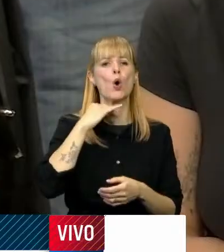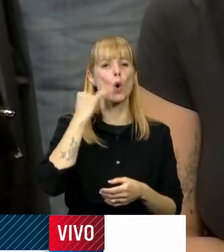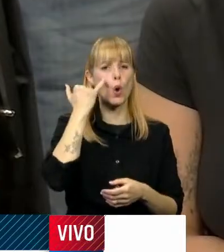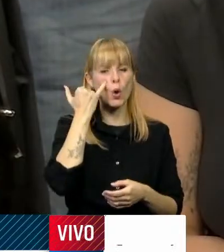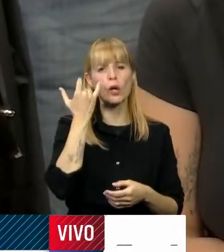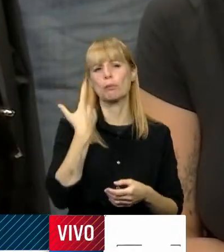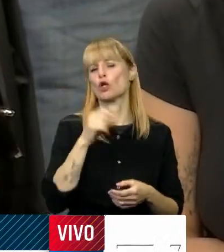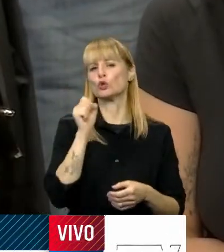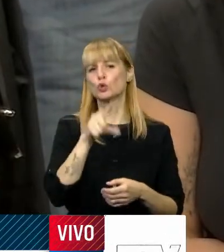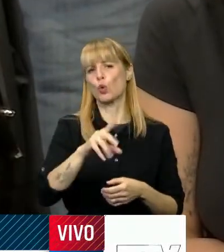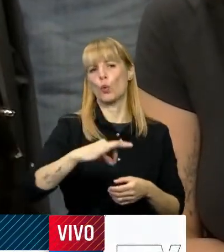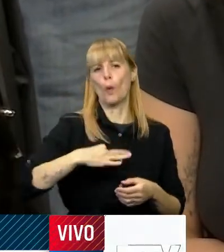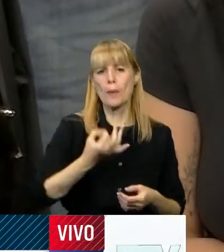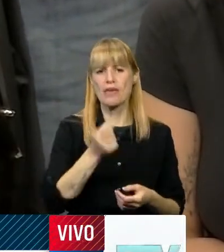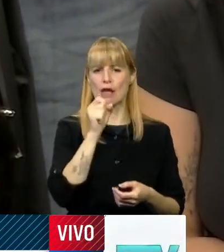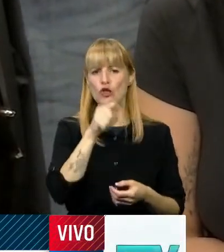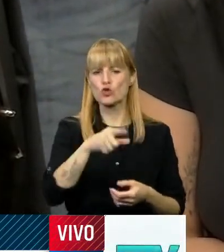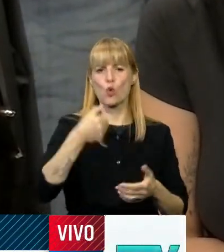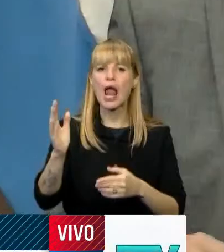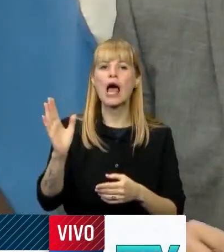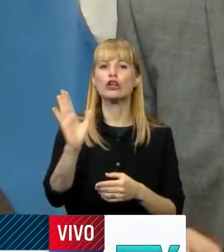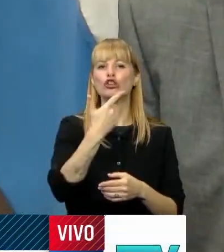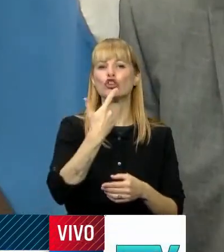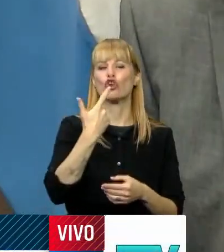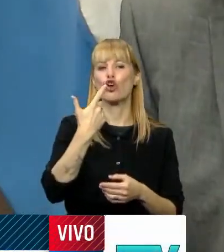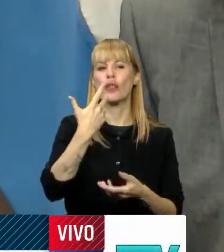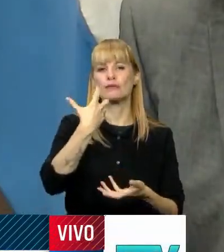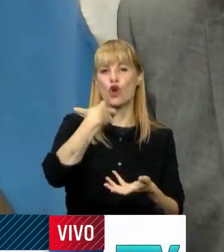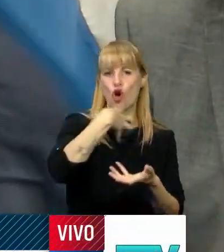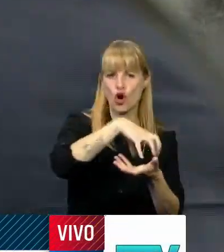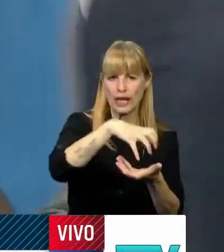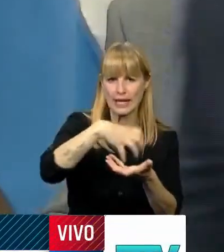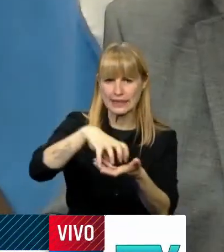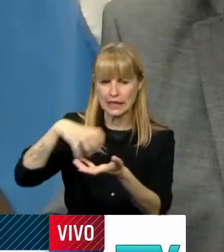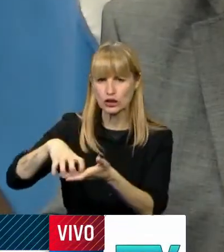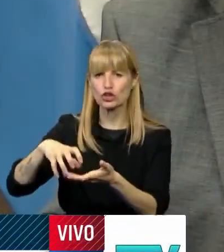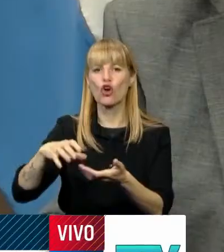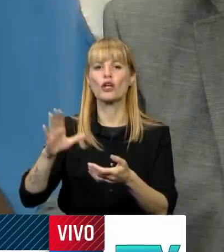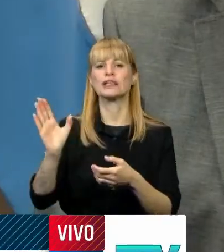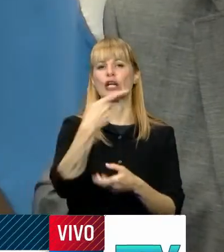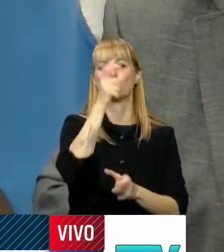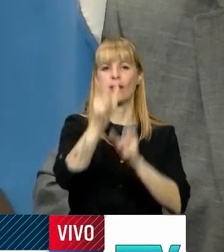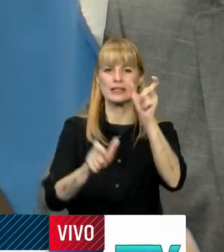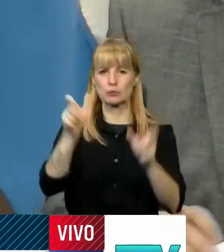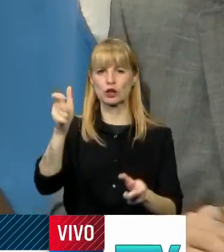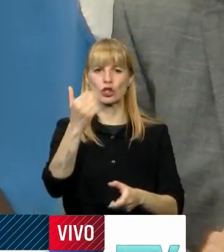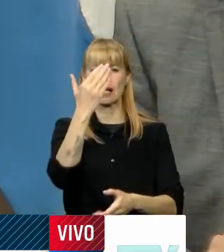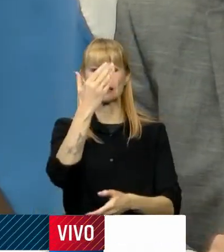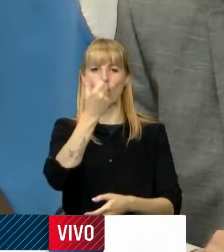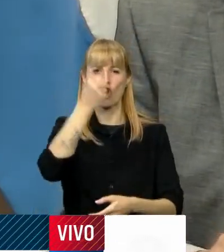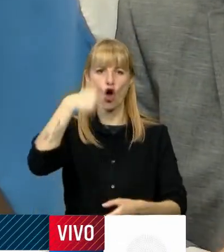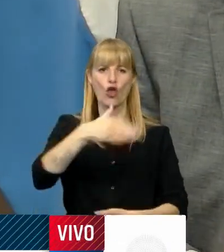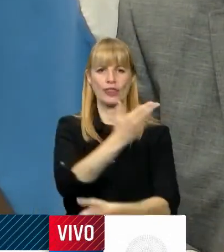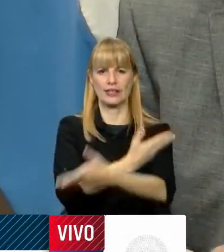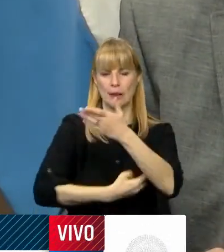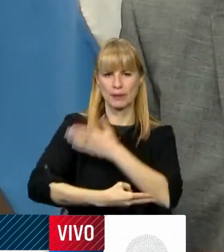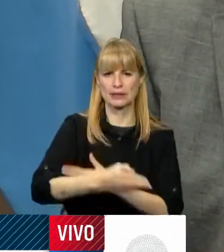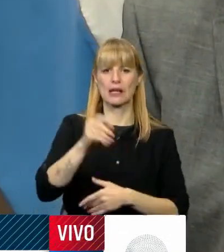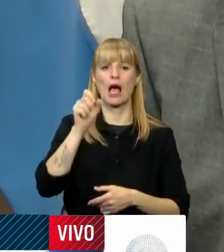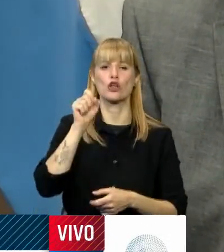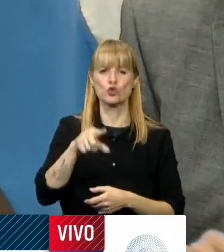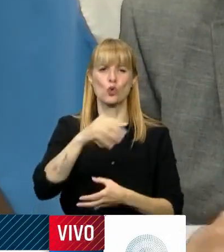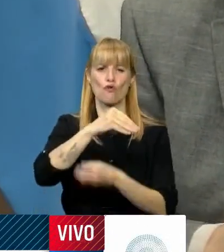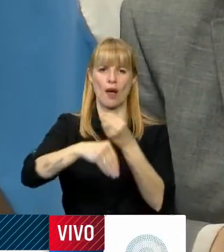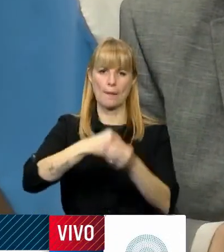noticia, ¿no?, de un fallo de la justicia en Catamarca que pidió restituir aquellas pensiones que fueron dadas de